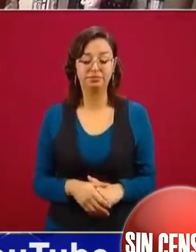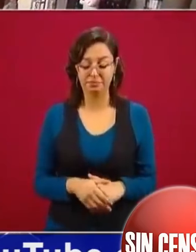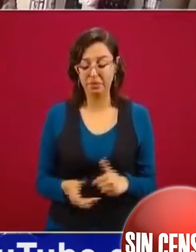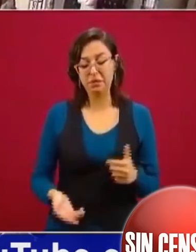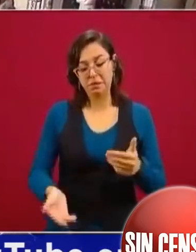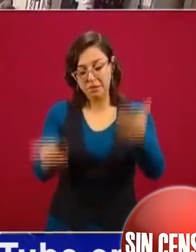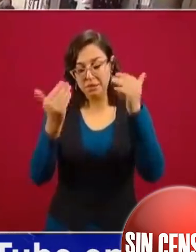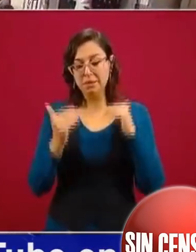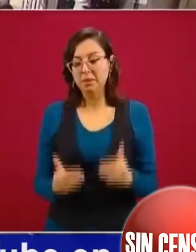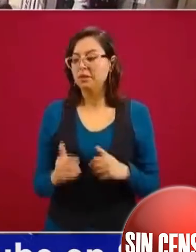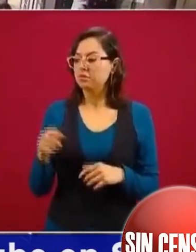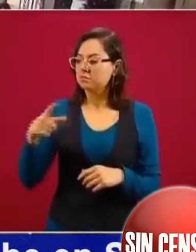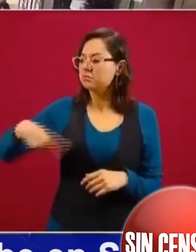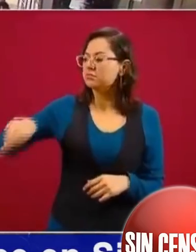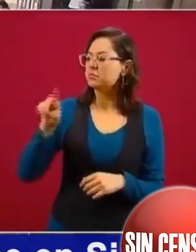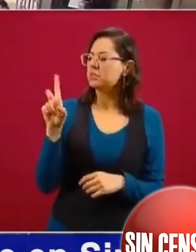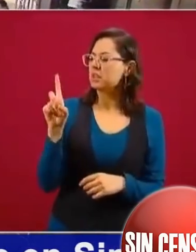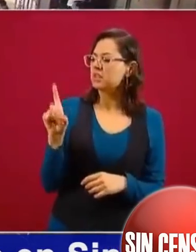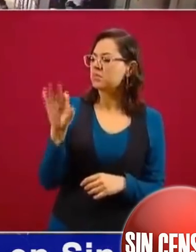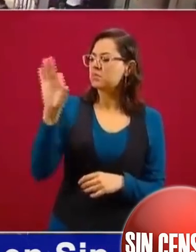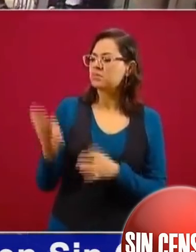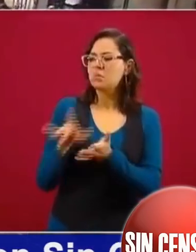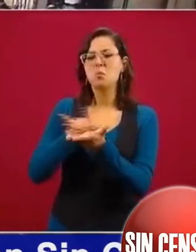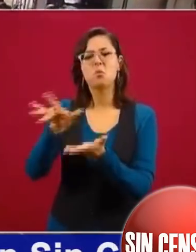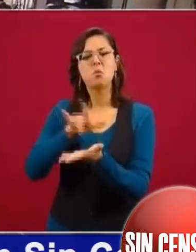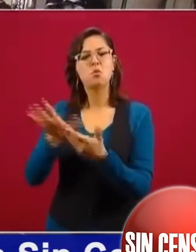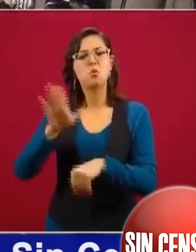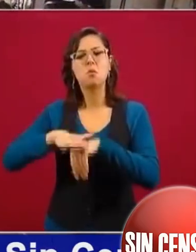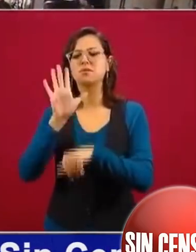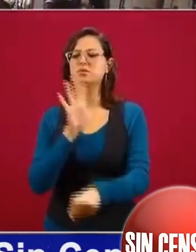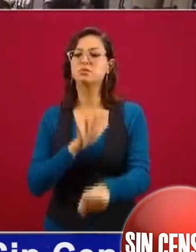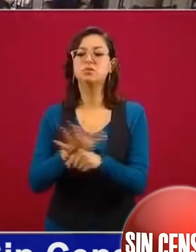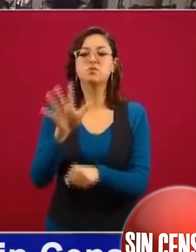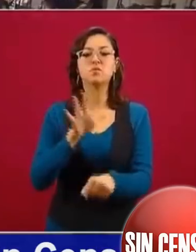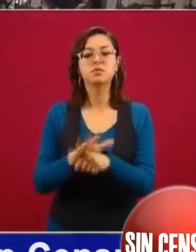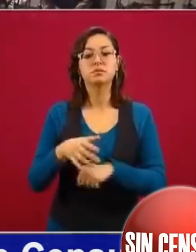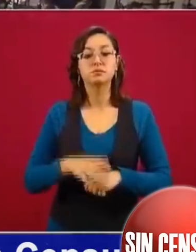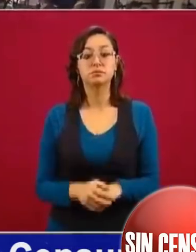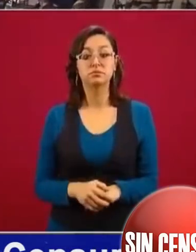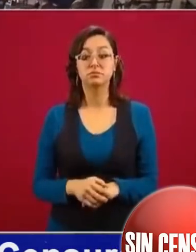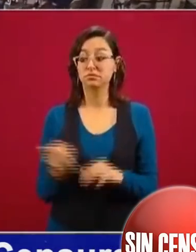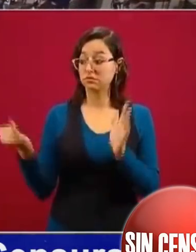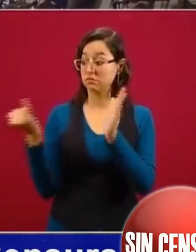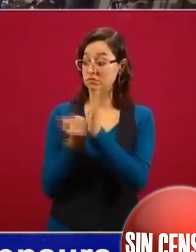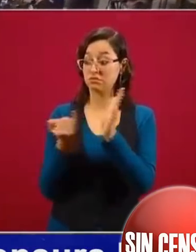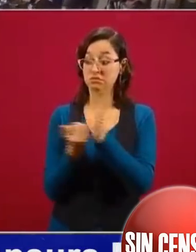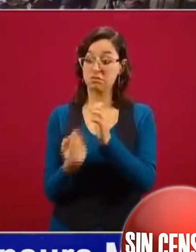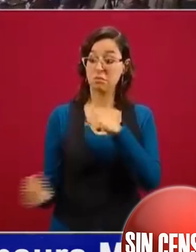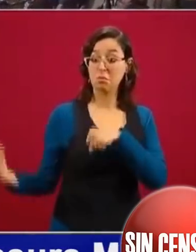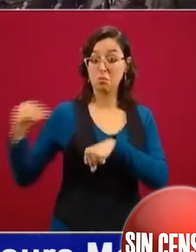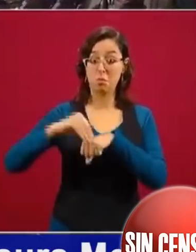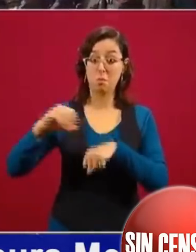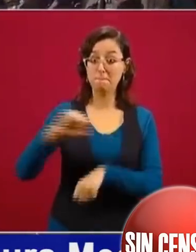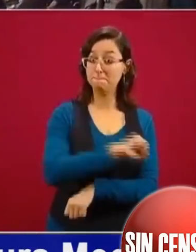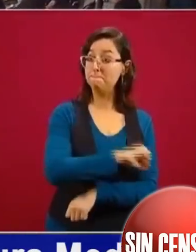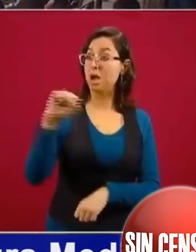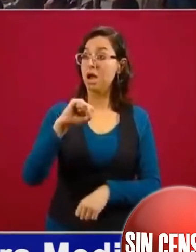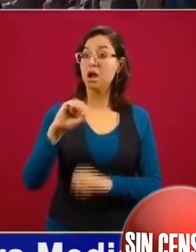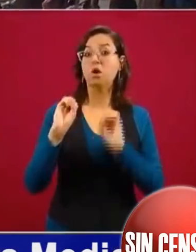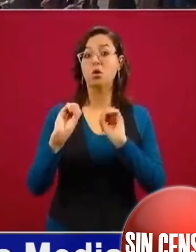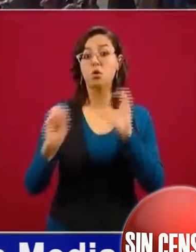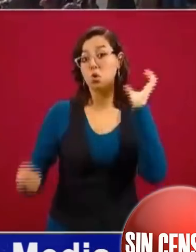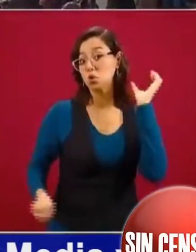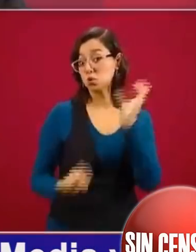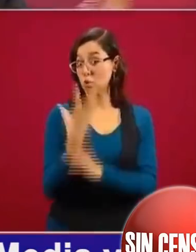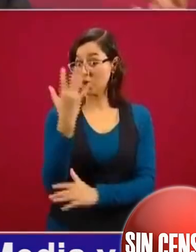población? Bueno, no hay aumento de impuestos, ni hay impuestos nuevos.